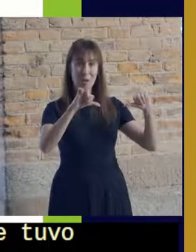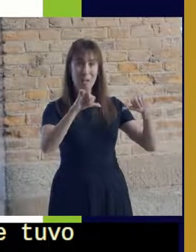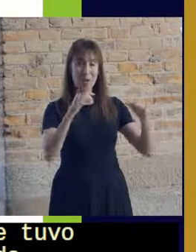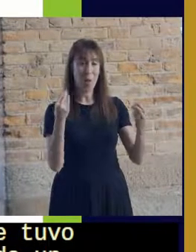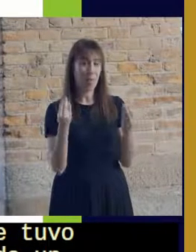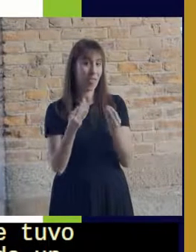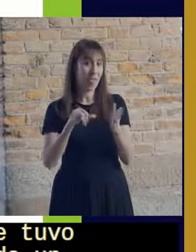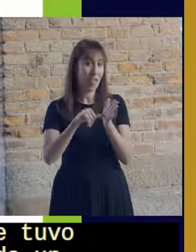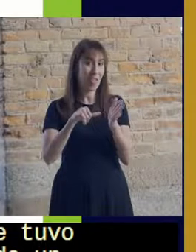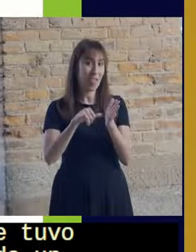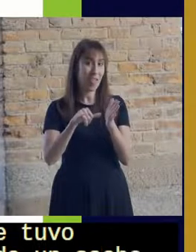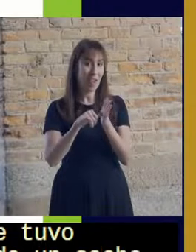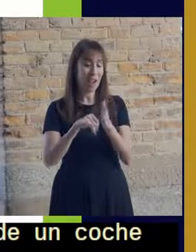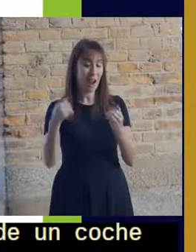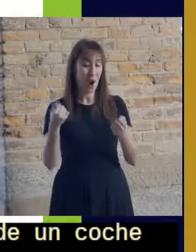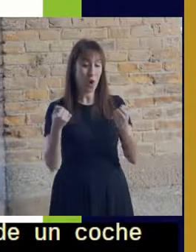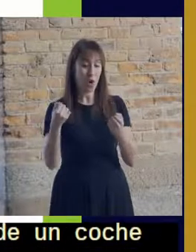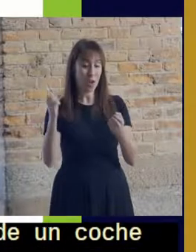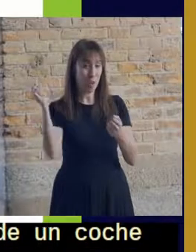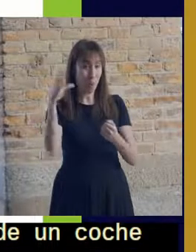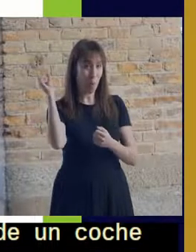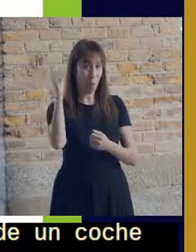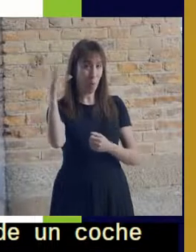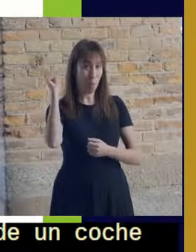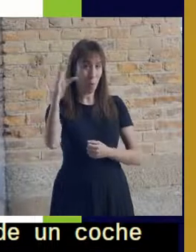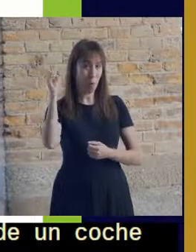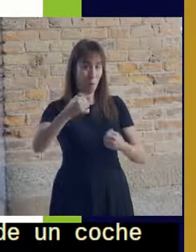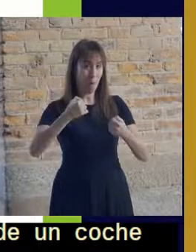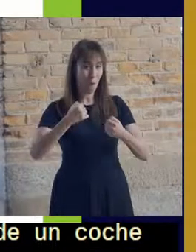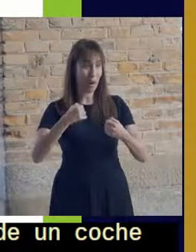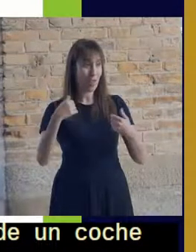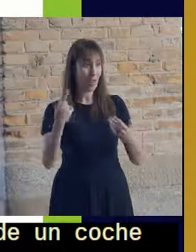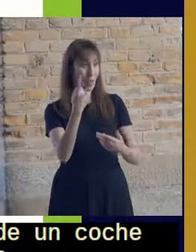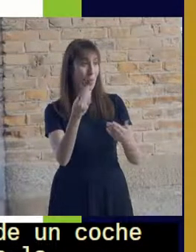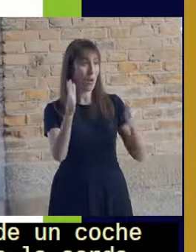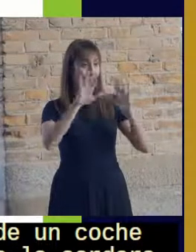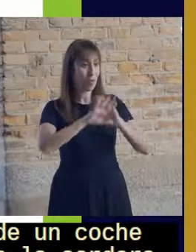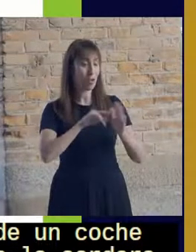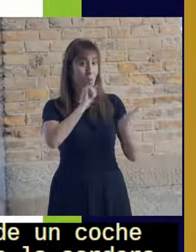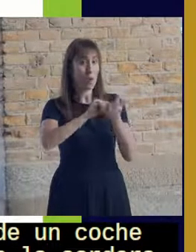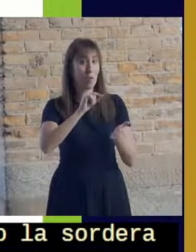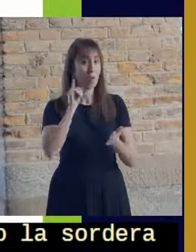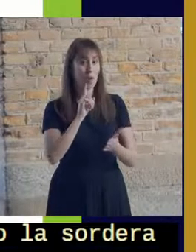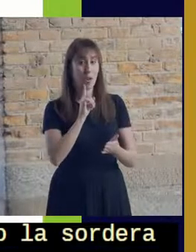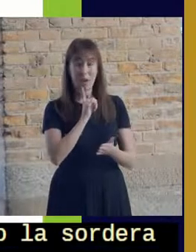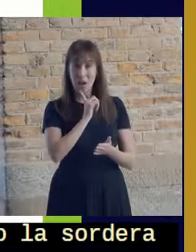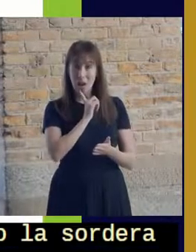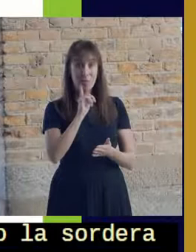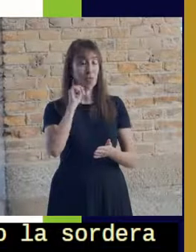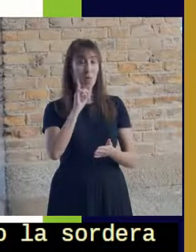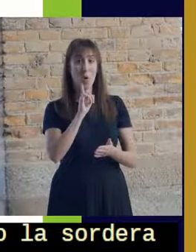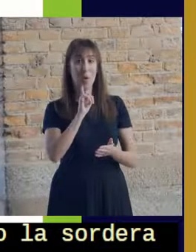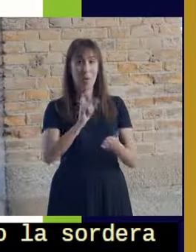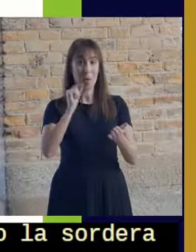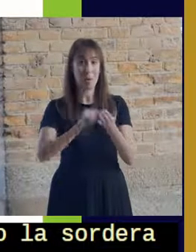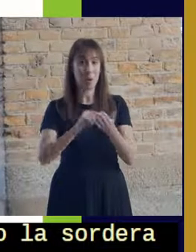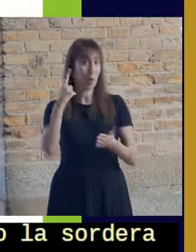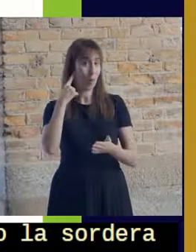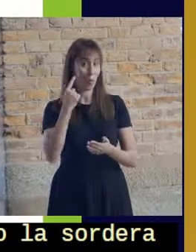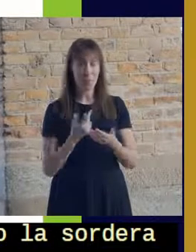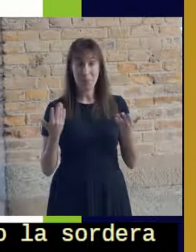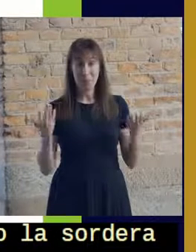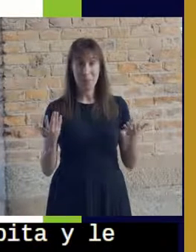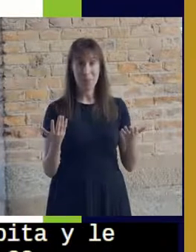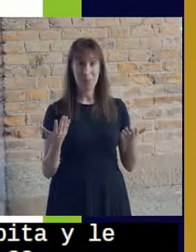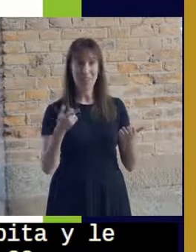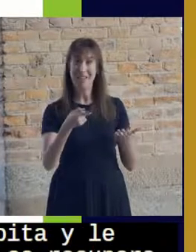de un de un coche que te Peta el oído y fue en una noche que le vino la sordera súbita y perdió la audición en un oído entonces que